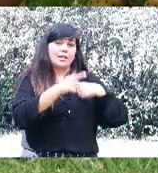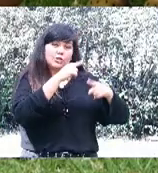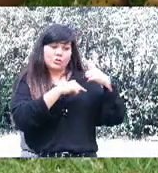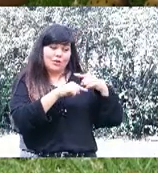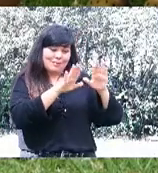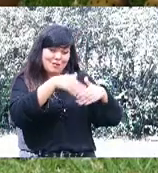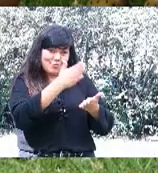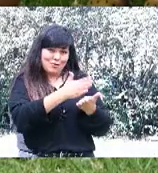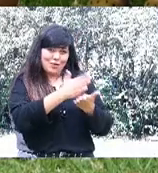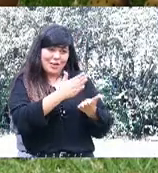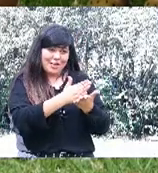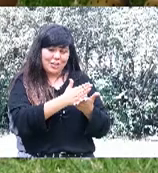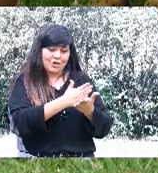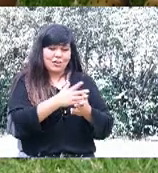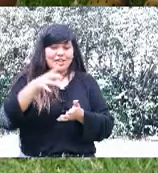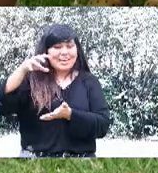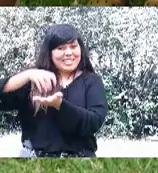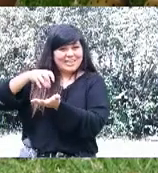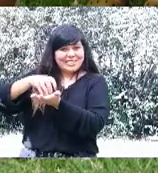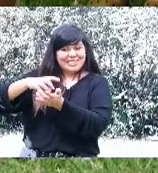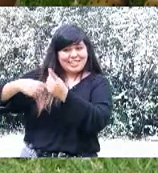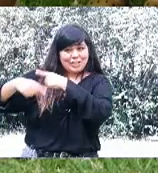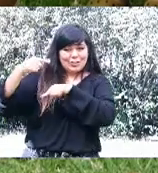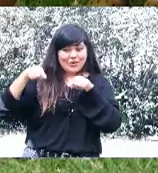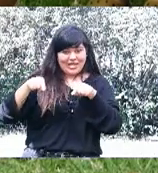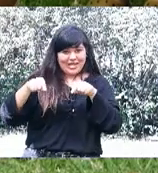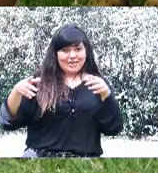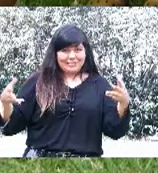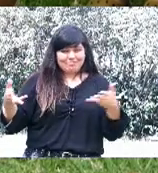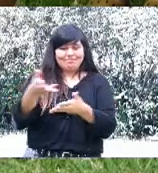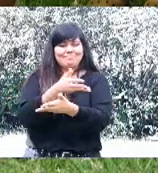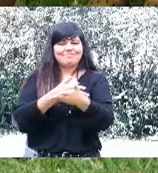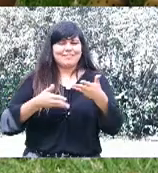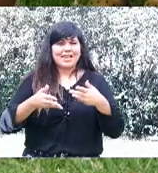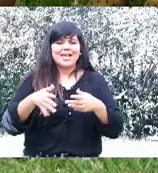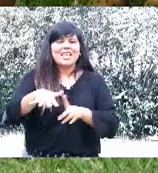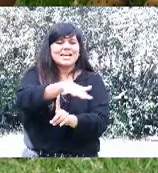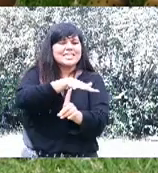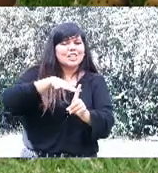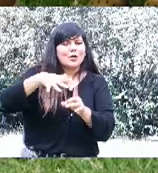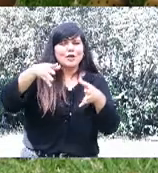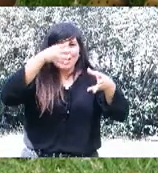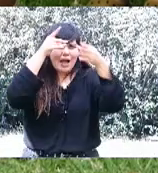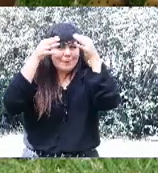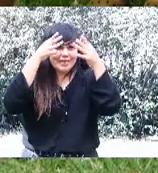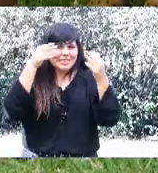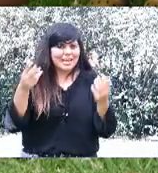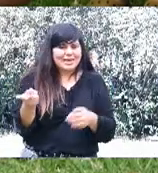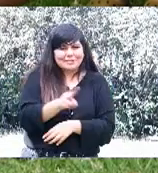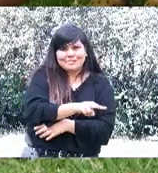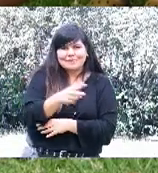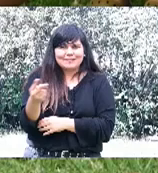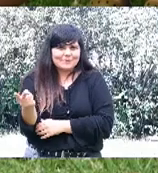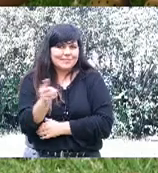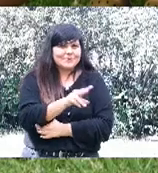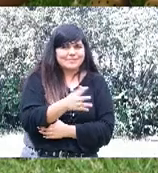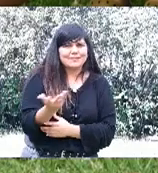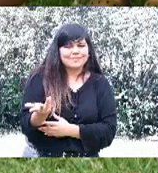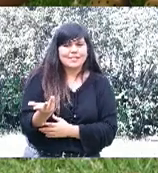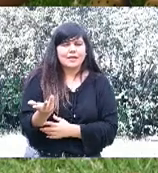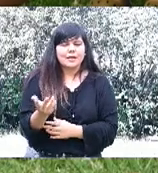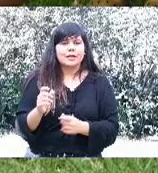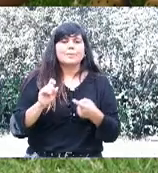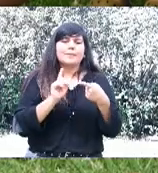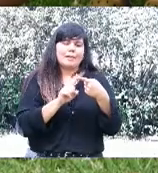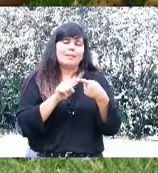desde los colegios la historia del territorio es una situación de aprendizaje No entonces eh